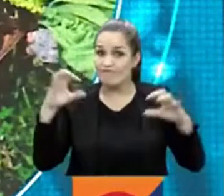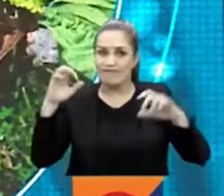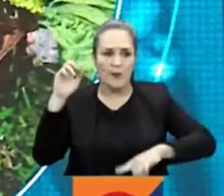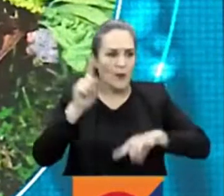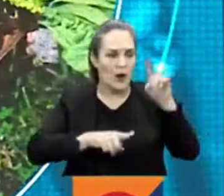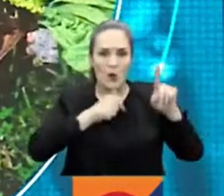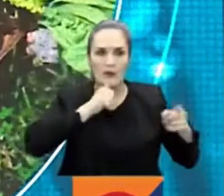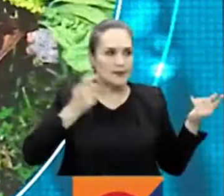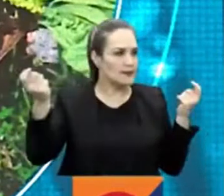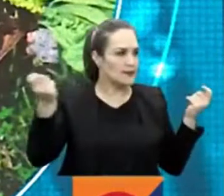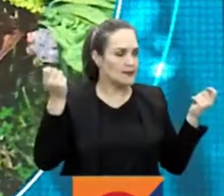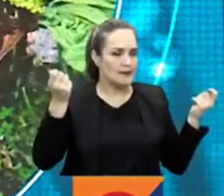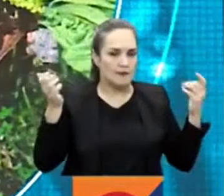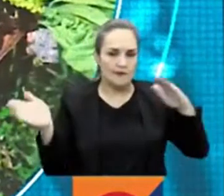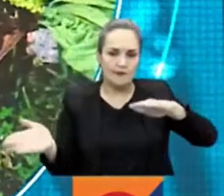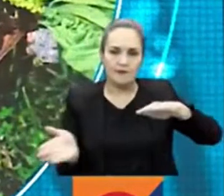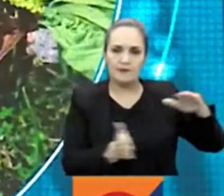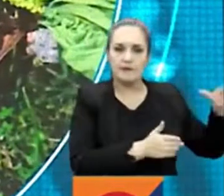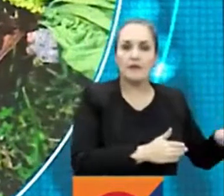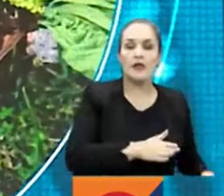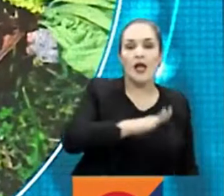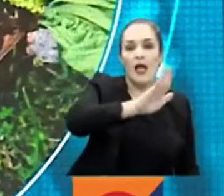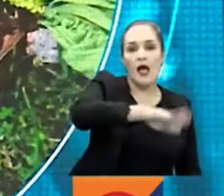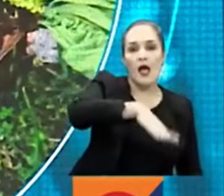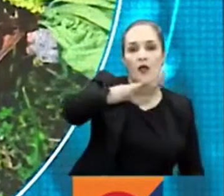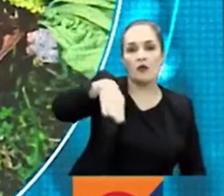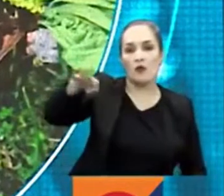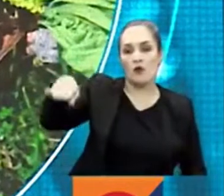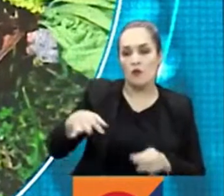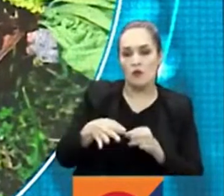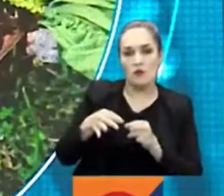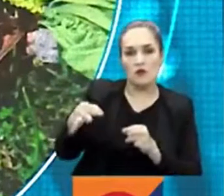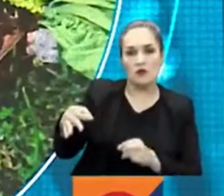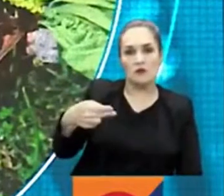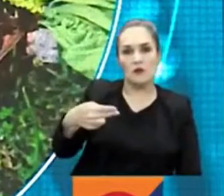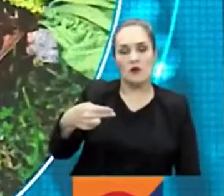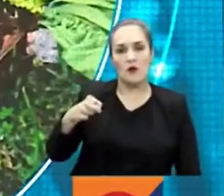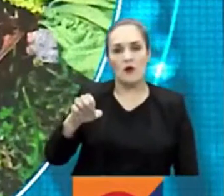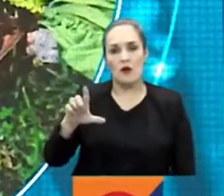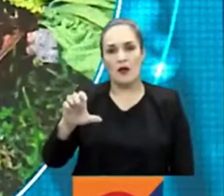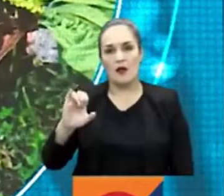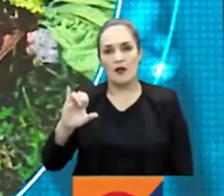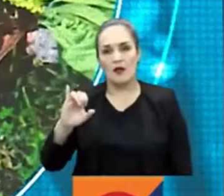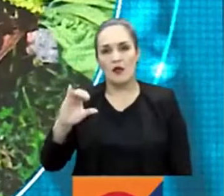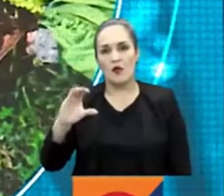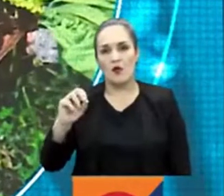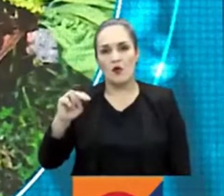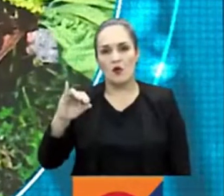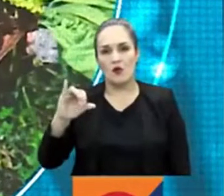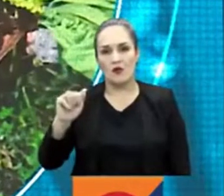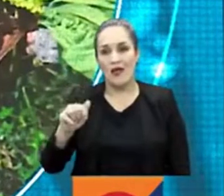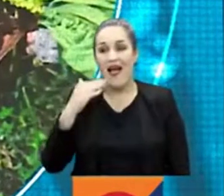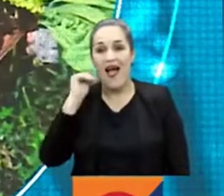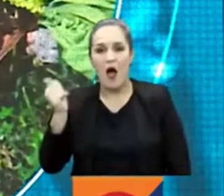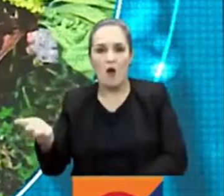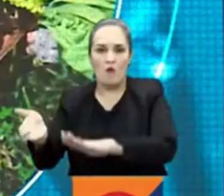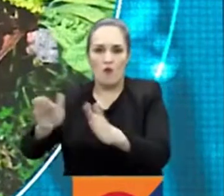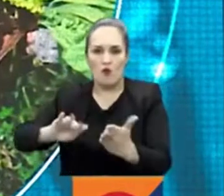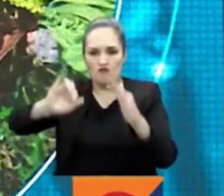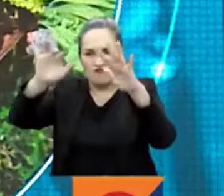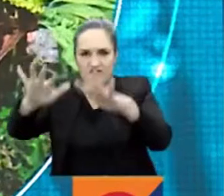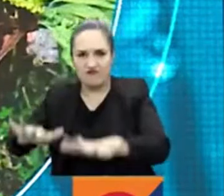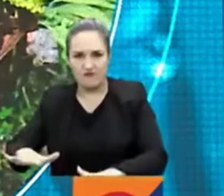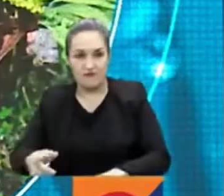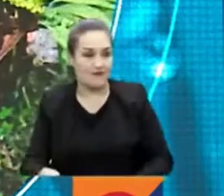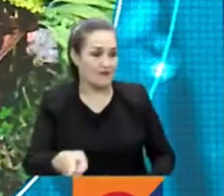En el Iconi, Antioquia, una mujer fue sepultada por un derrumbe, mientras que en Betania un hombre fue arrastrado por la creciente de una quebrada.